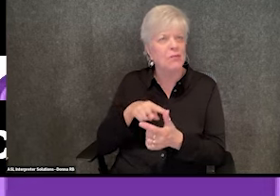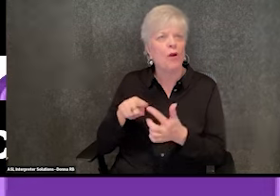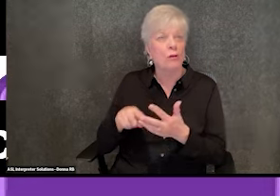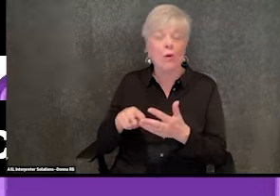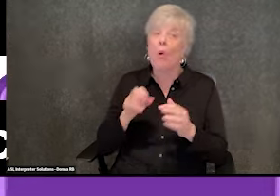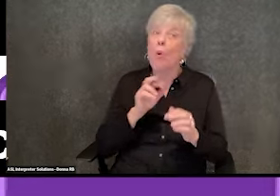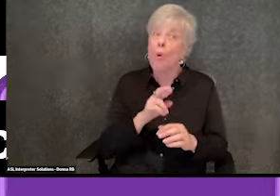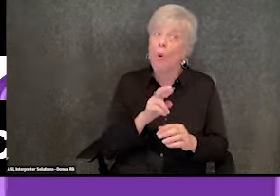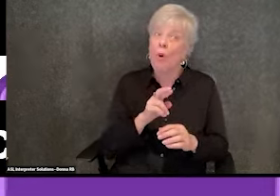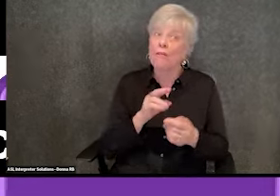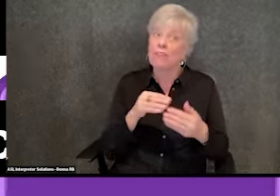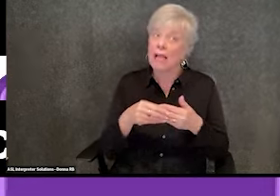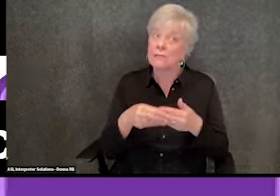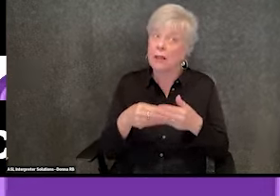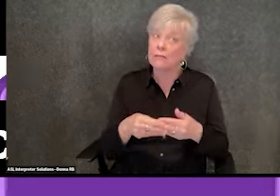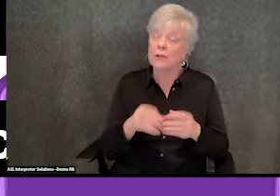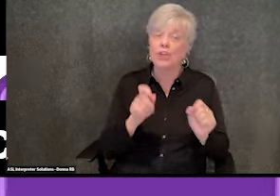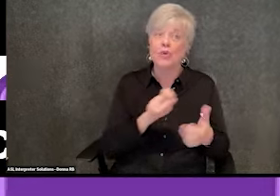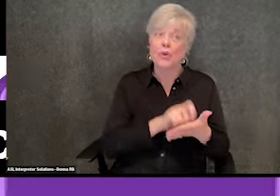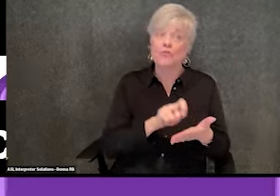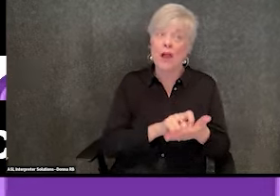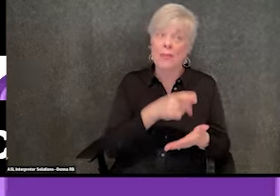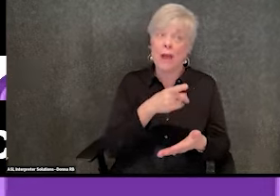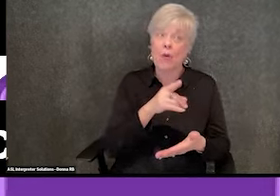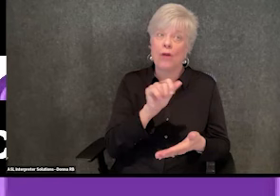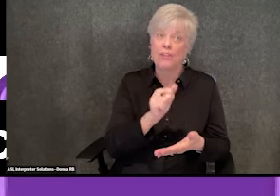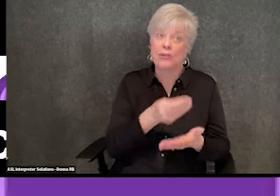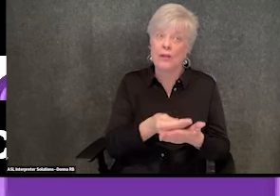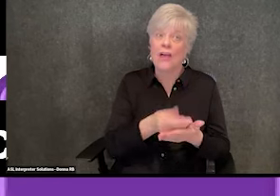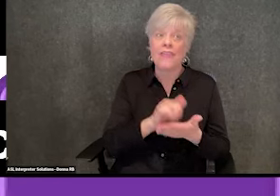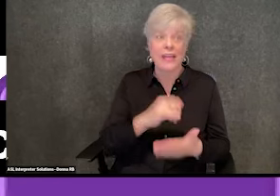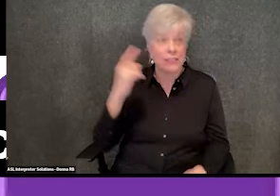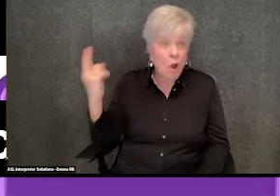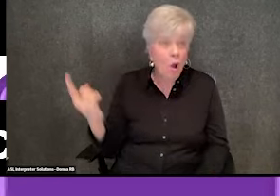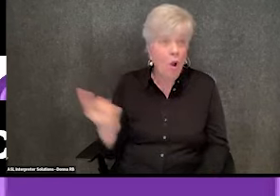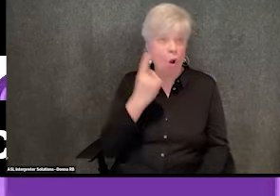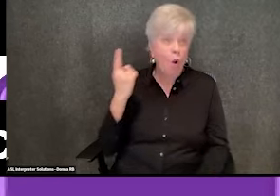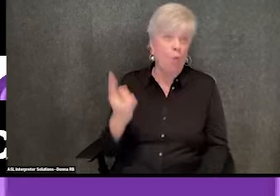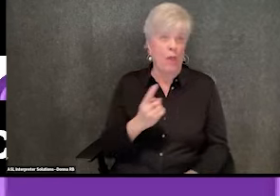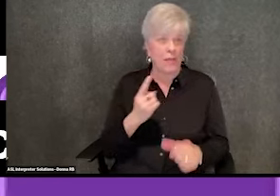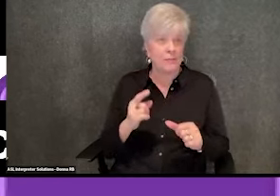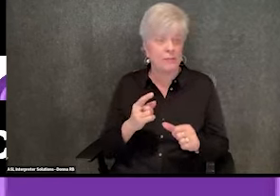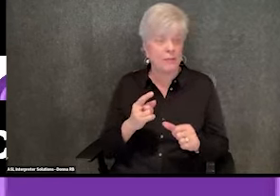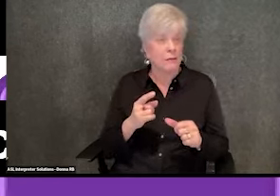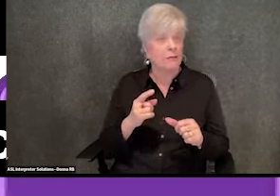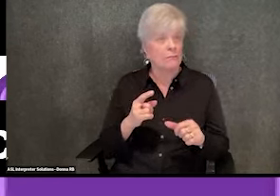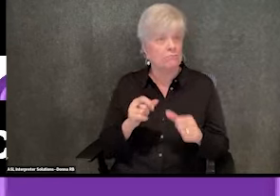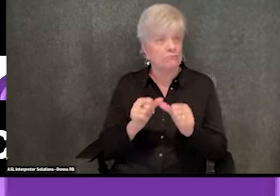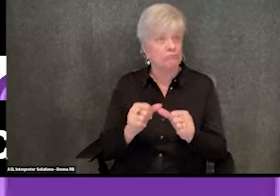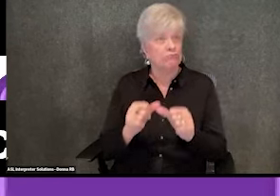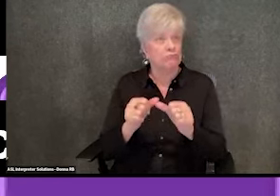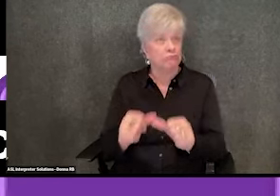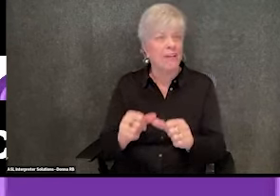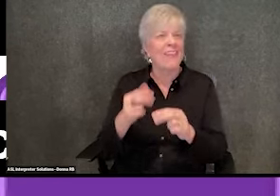como pagar sus cuentas, pagar sus deudas, o uno lo podría escribir para que sea